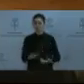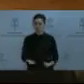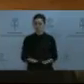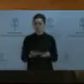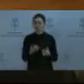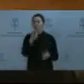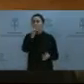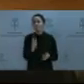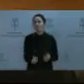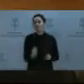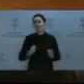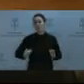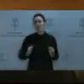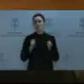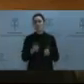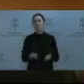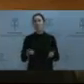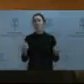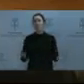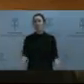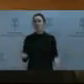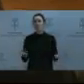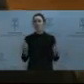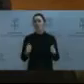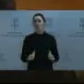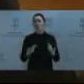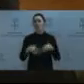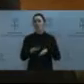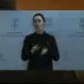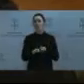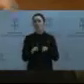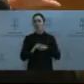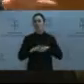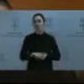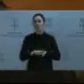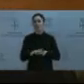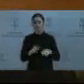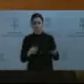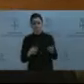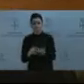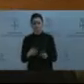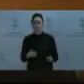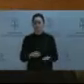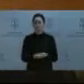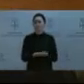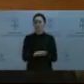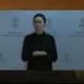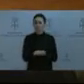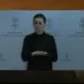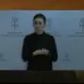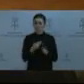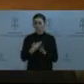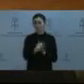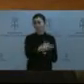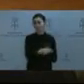la capilaridad. Porque cuando hablamos de capilaridad estamos hablando que, más allá del despliegue de las redes troncales, habrá que